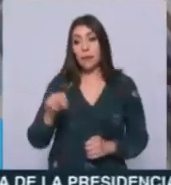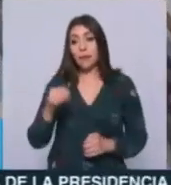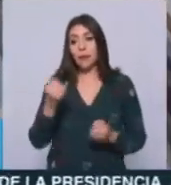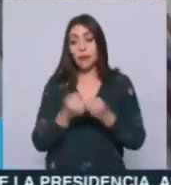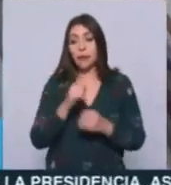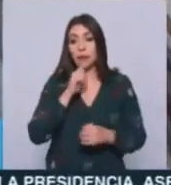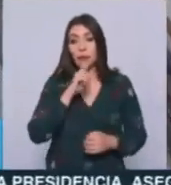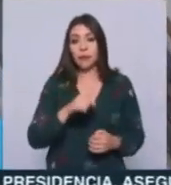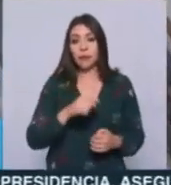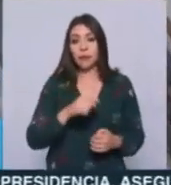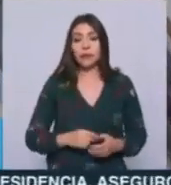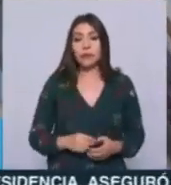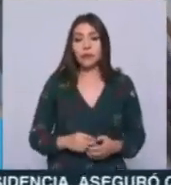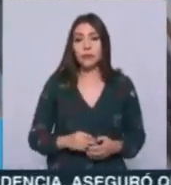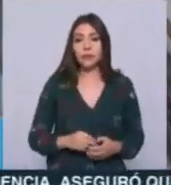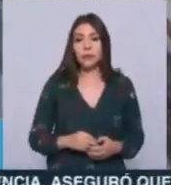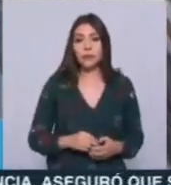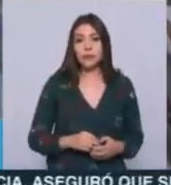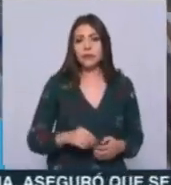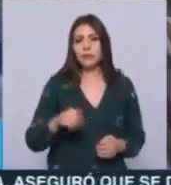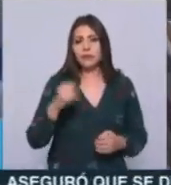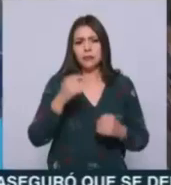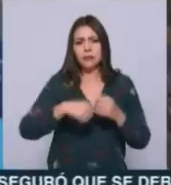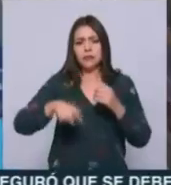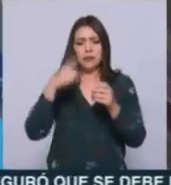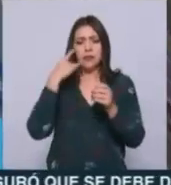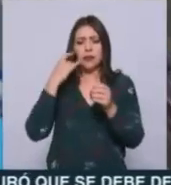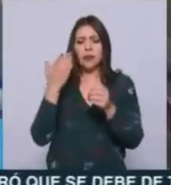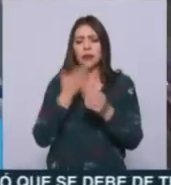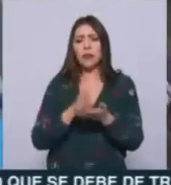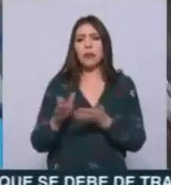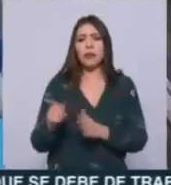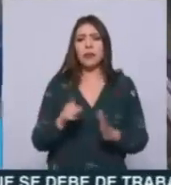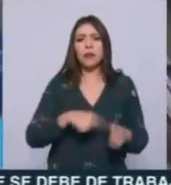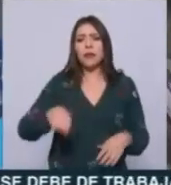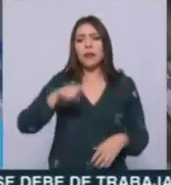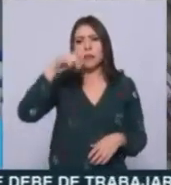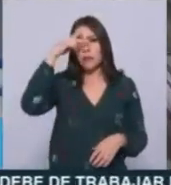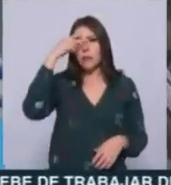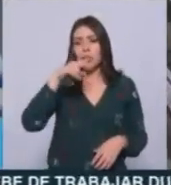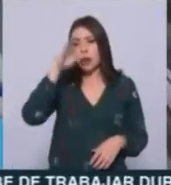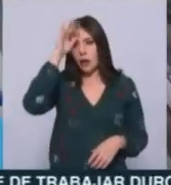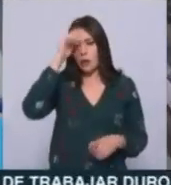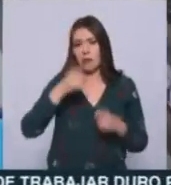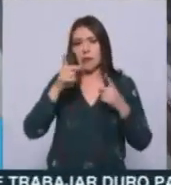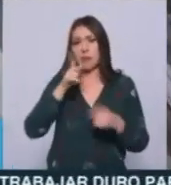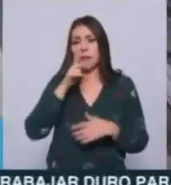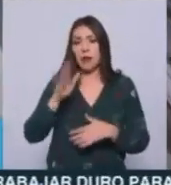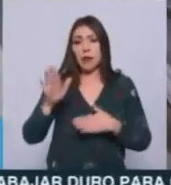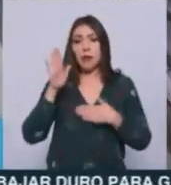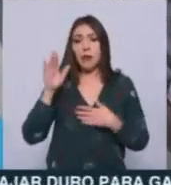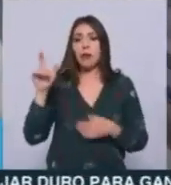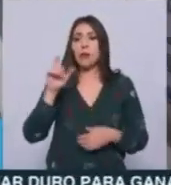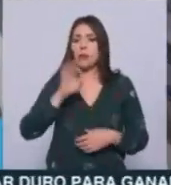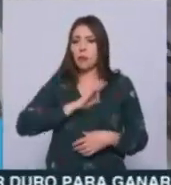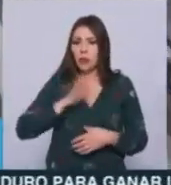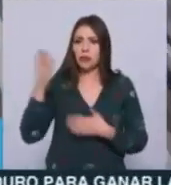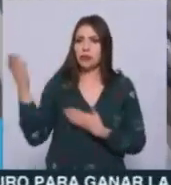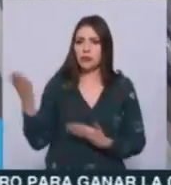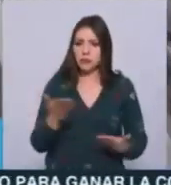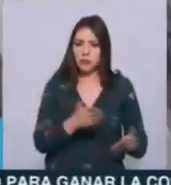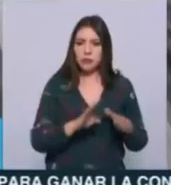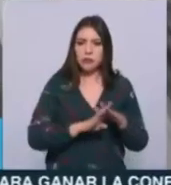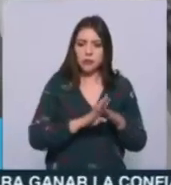me suena pues muy raro. Además, México se compromete en este punto a que, además de recibirlos pues de